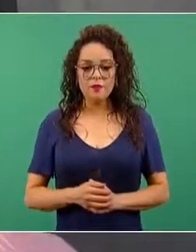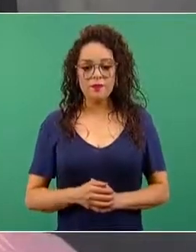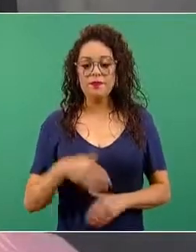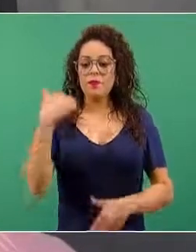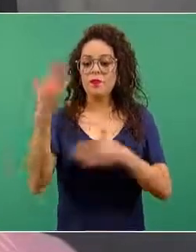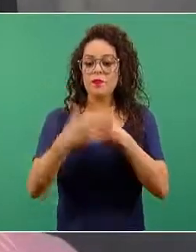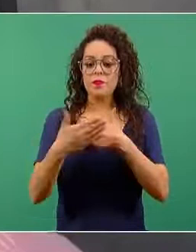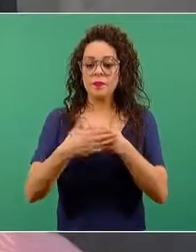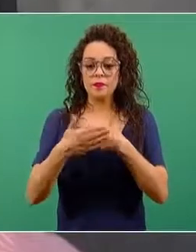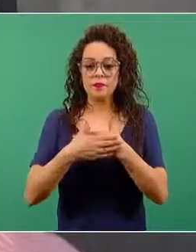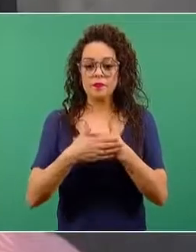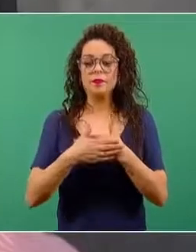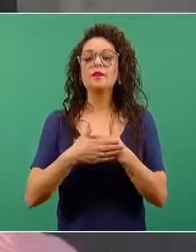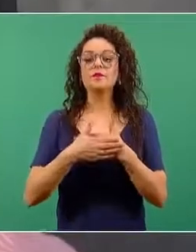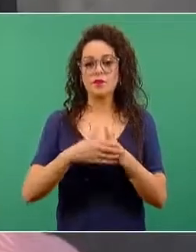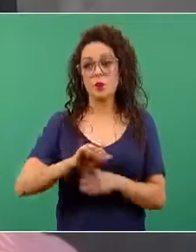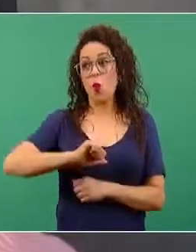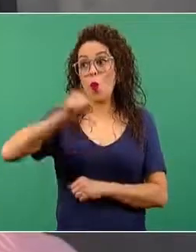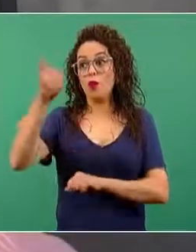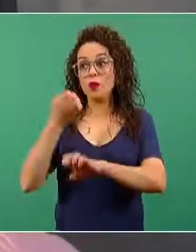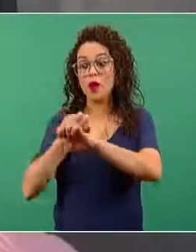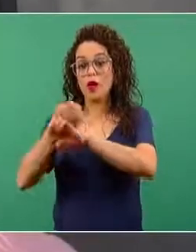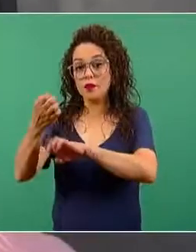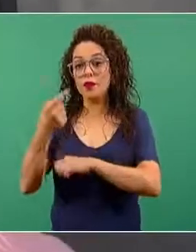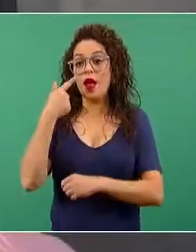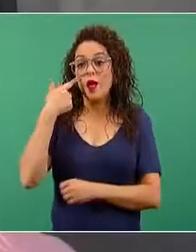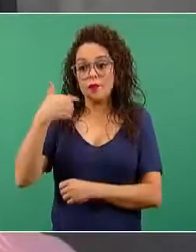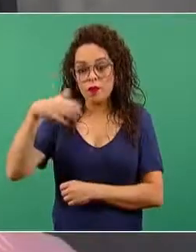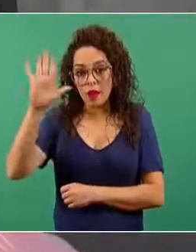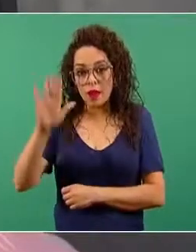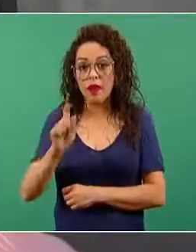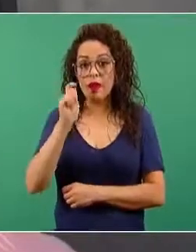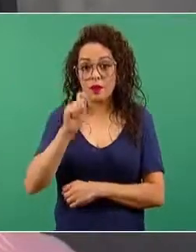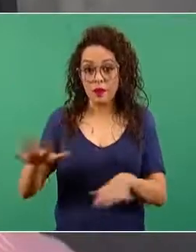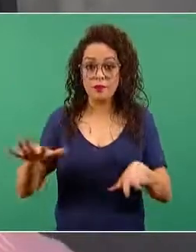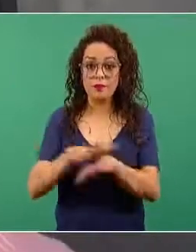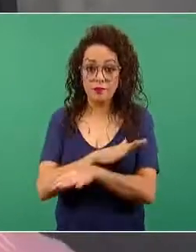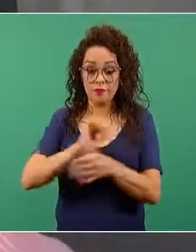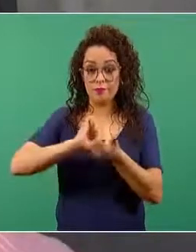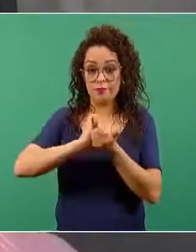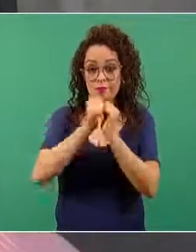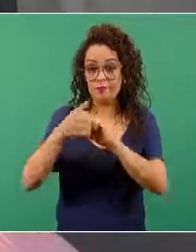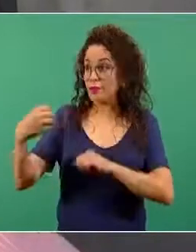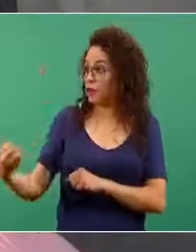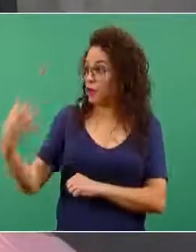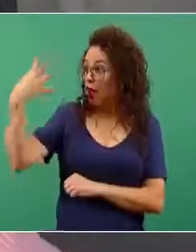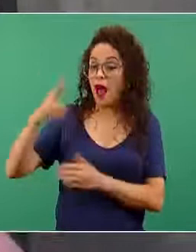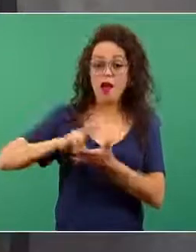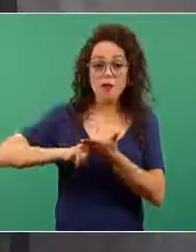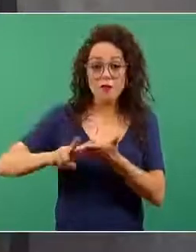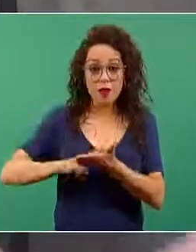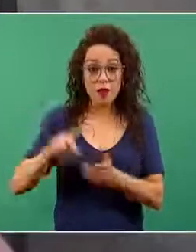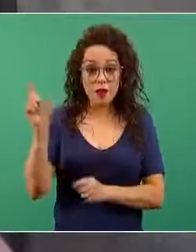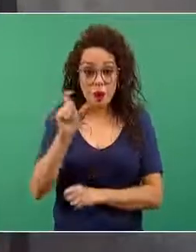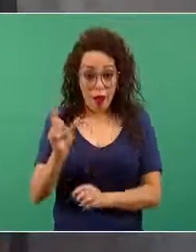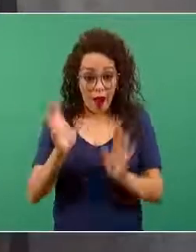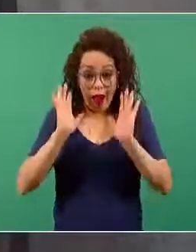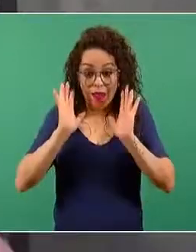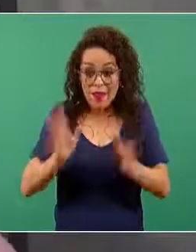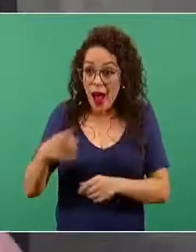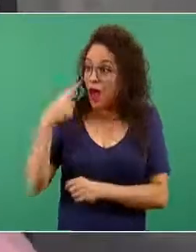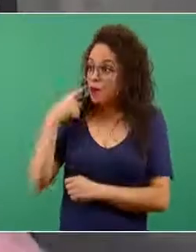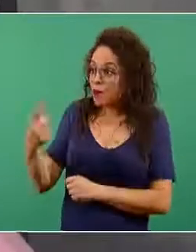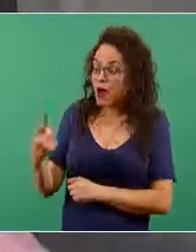fechas próximas otros estados que están próximos a pasar a semáforo verde y que cuando lo hagan estarían